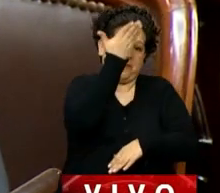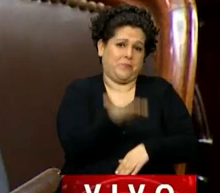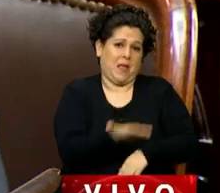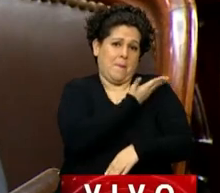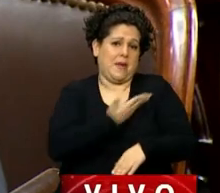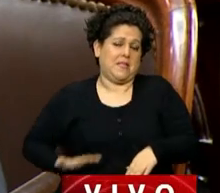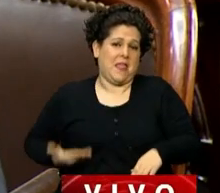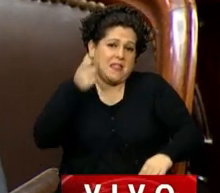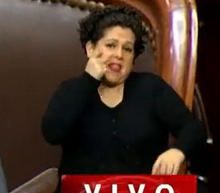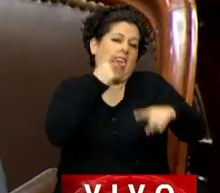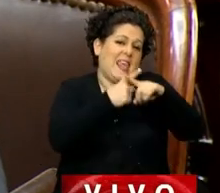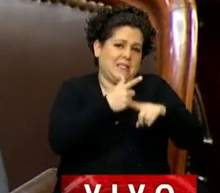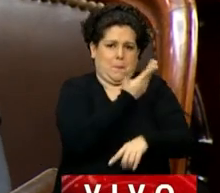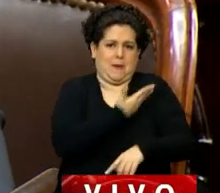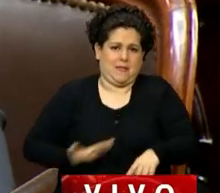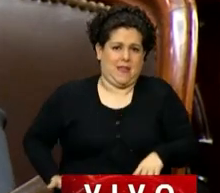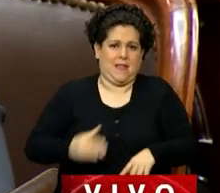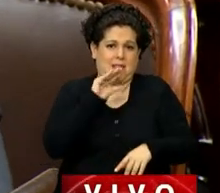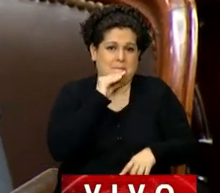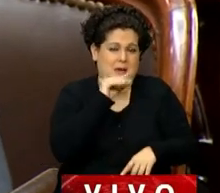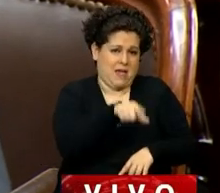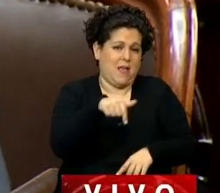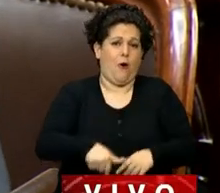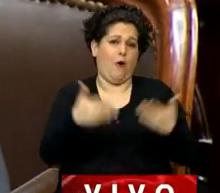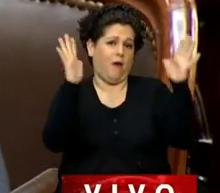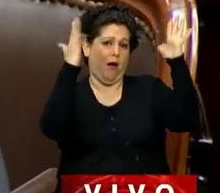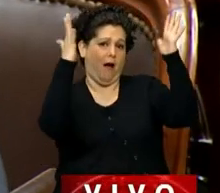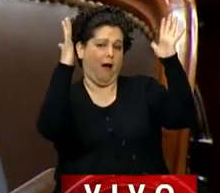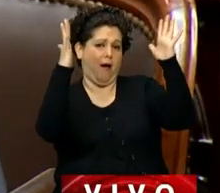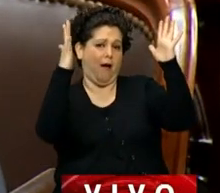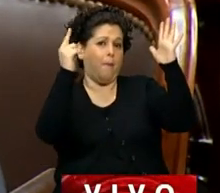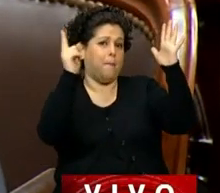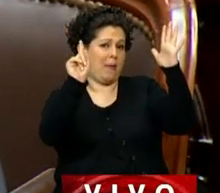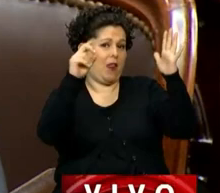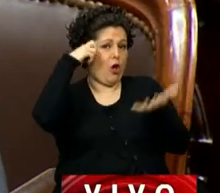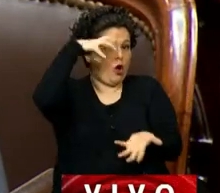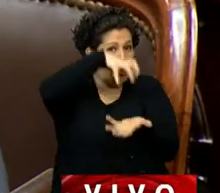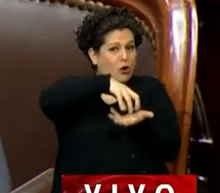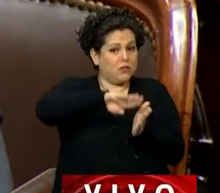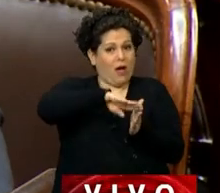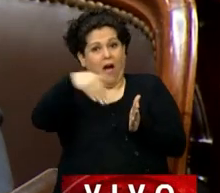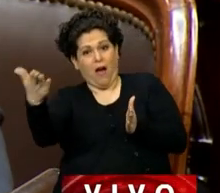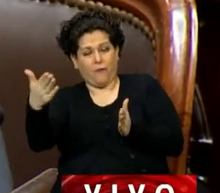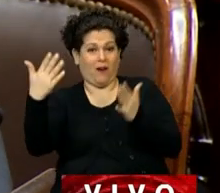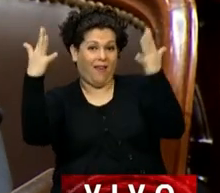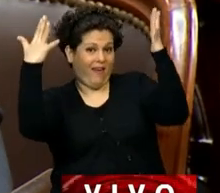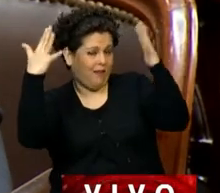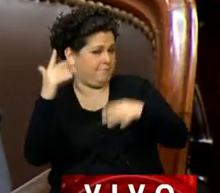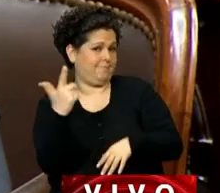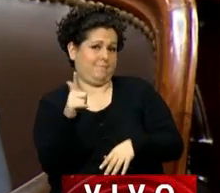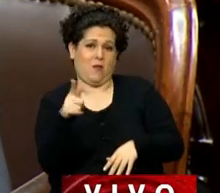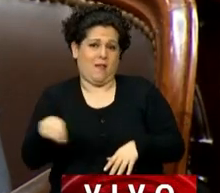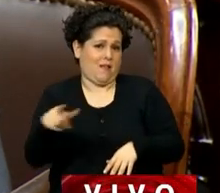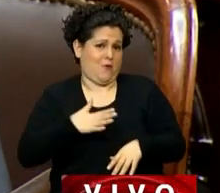aplaudir. Hay afuera del Congreso dos terceras partes de la Argentina que no están tan contentas